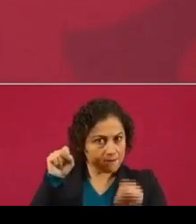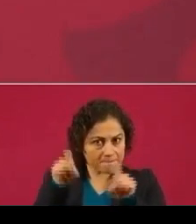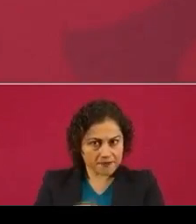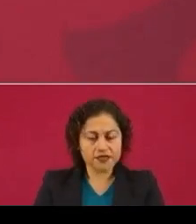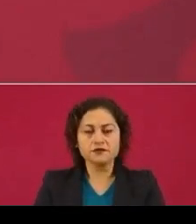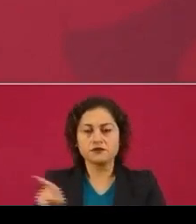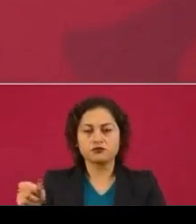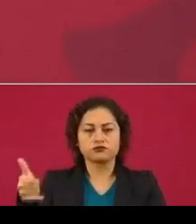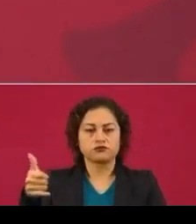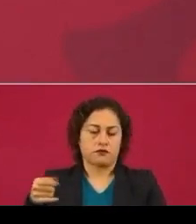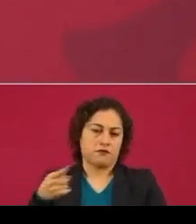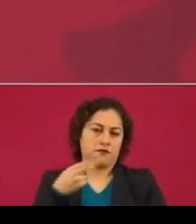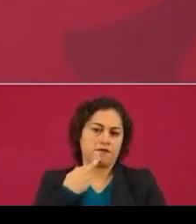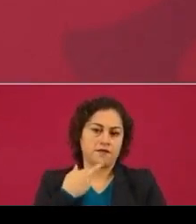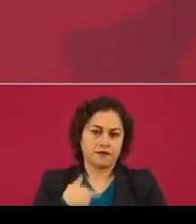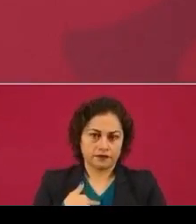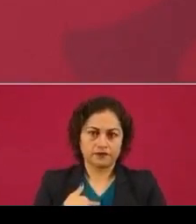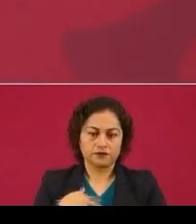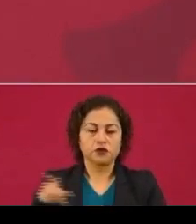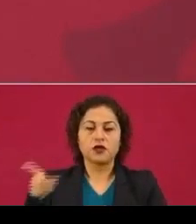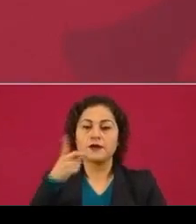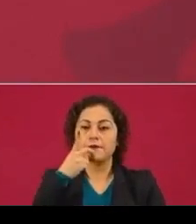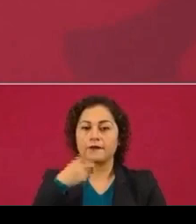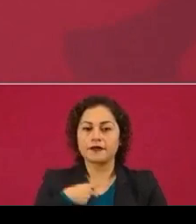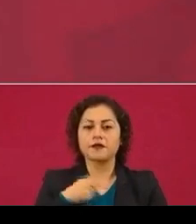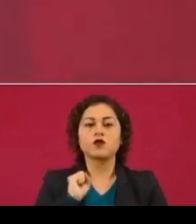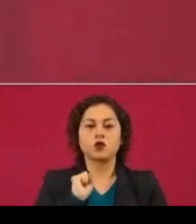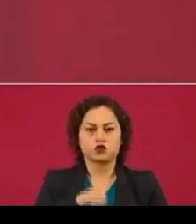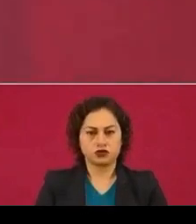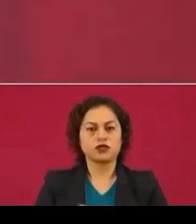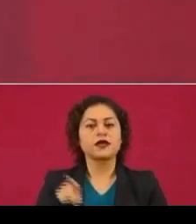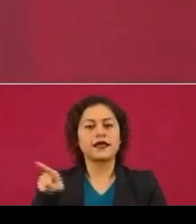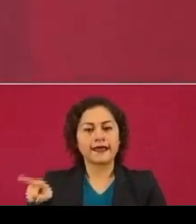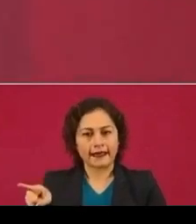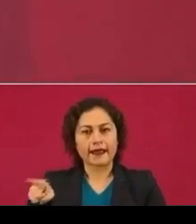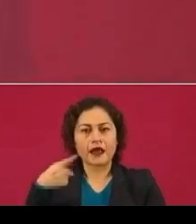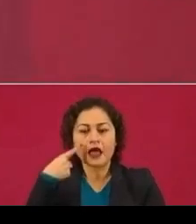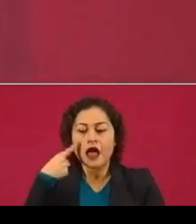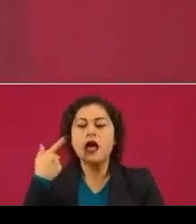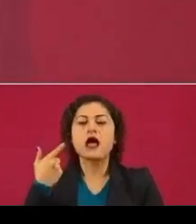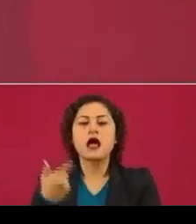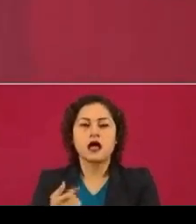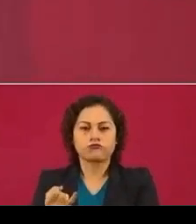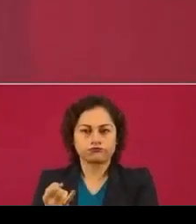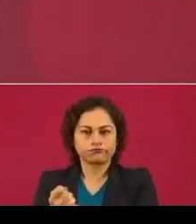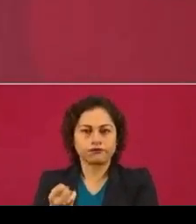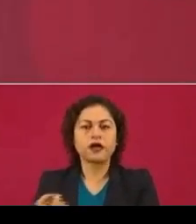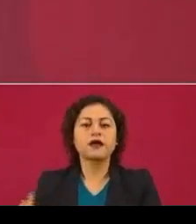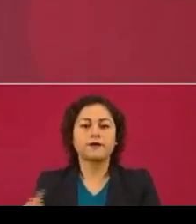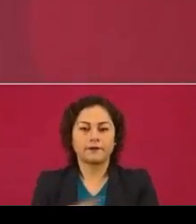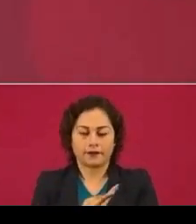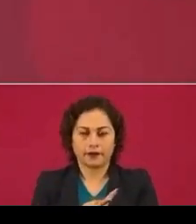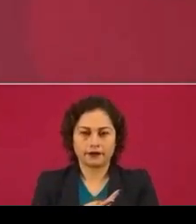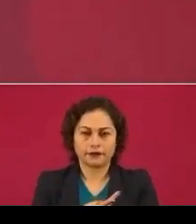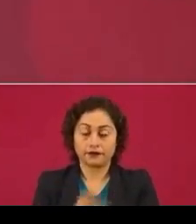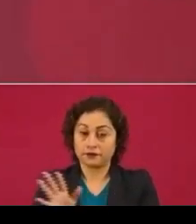de que iba a intervenir por tratarse de un asunto